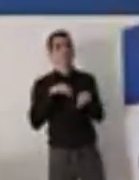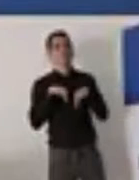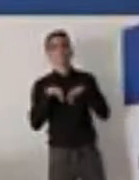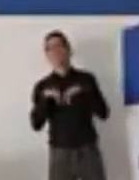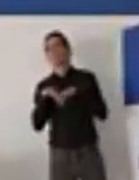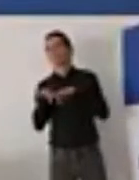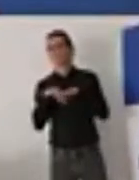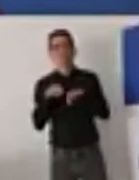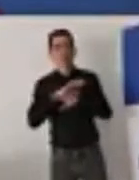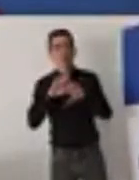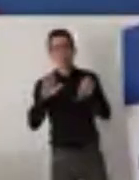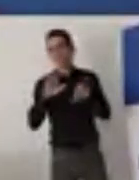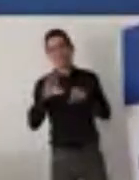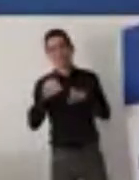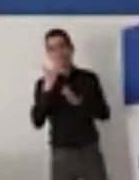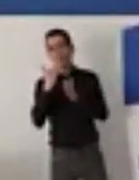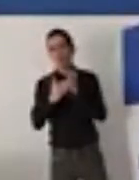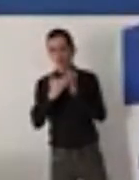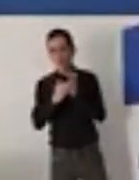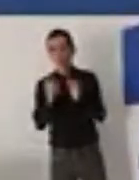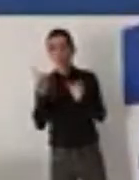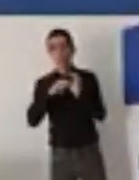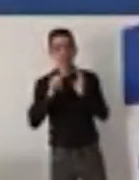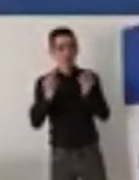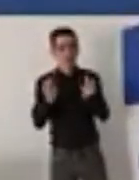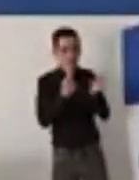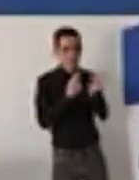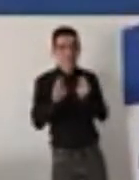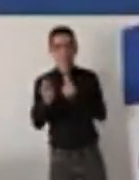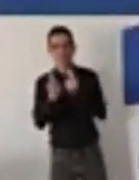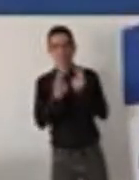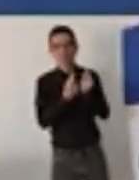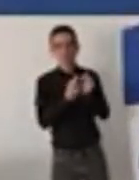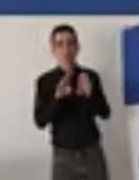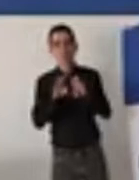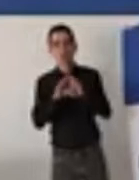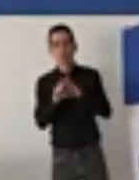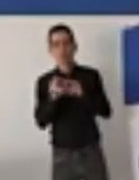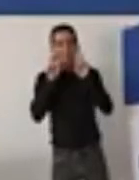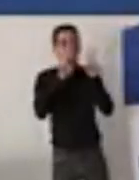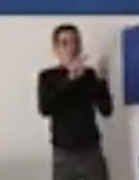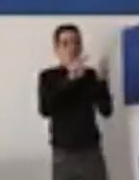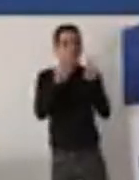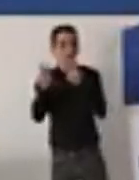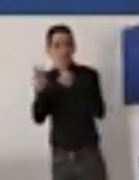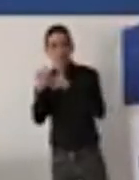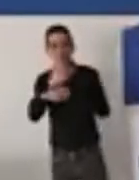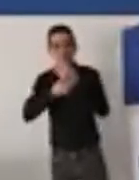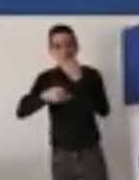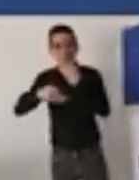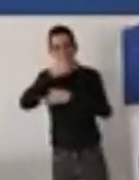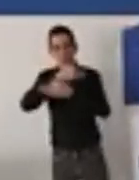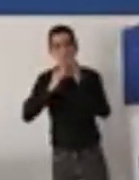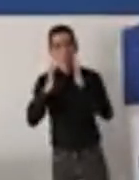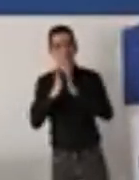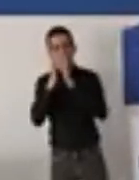forma integral. Y justamente el tener la visión, la participación de cada uno de nosotros en esta búsqueda de